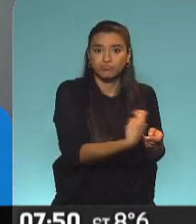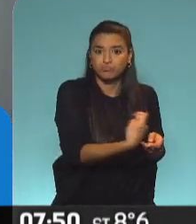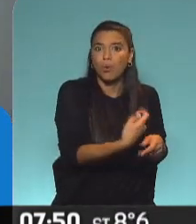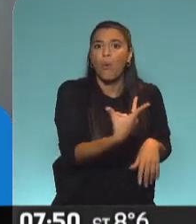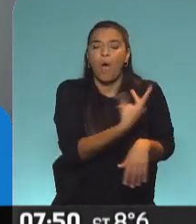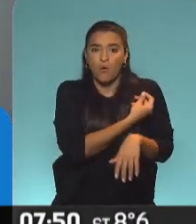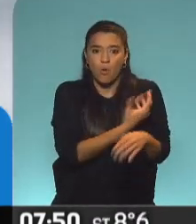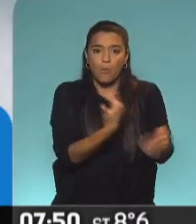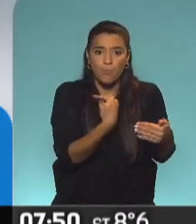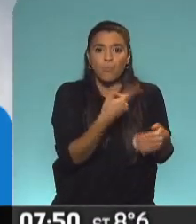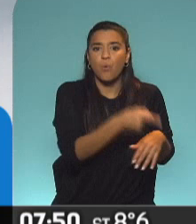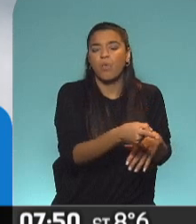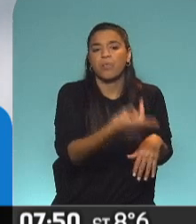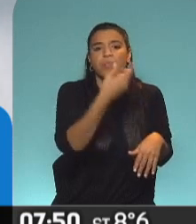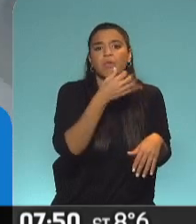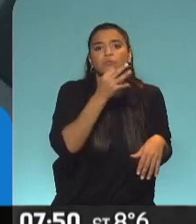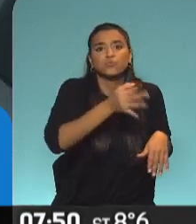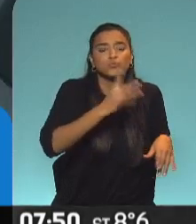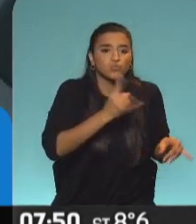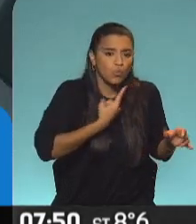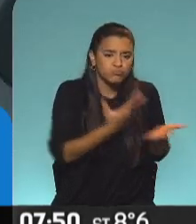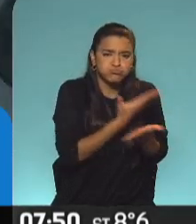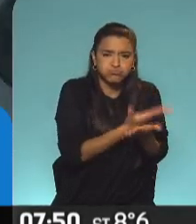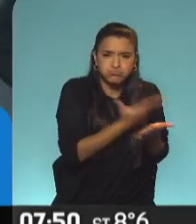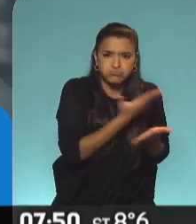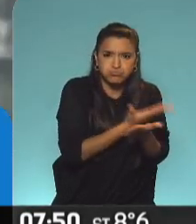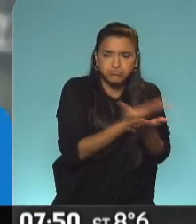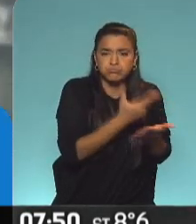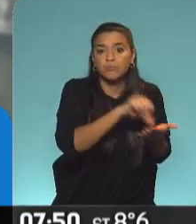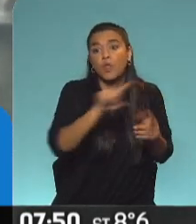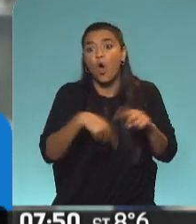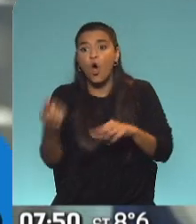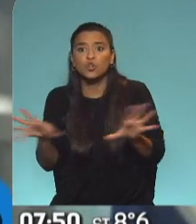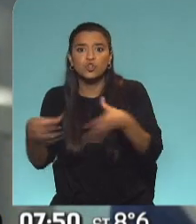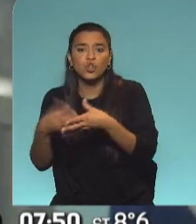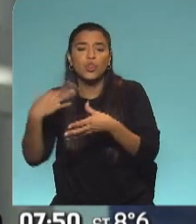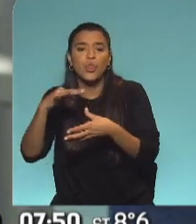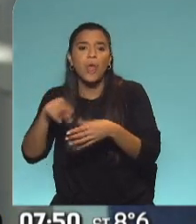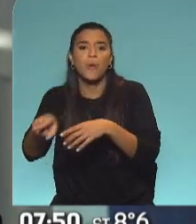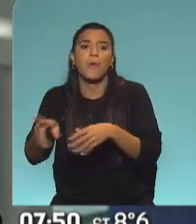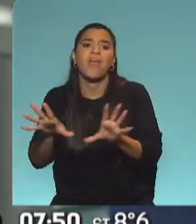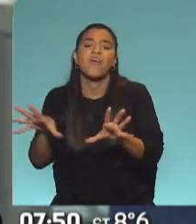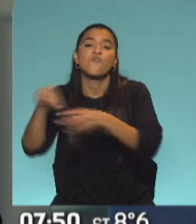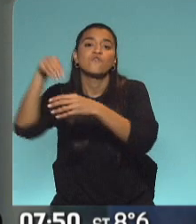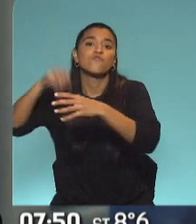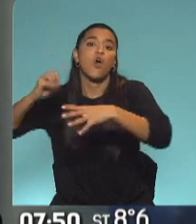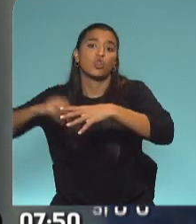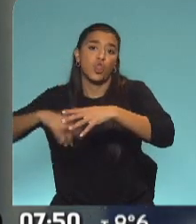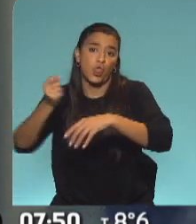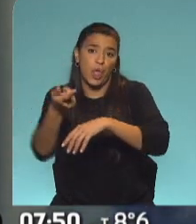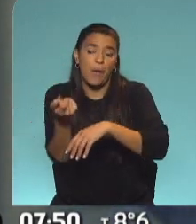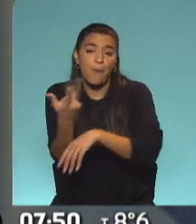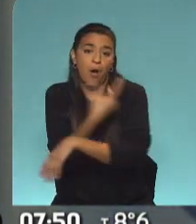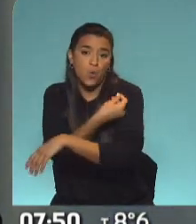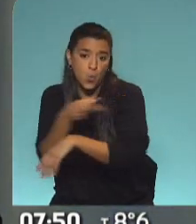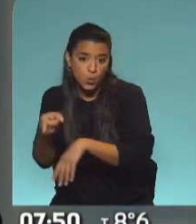van a poder tener las dosis que quieran, cuando quieran, y después los otros países que van a tener que financiarse a través de este fondo de vacunas, que sí van a tener que